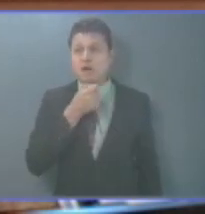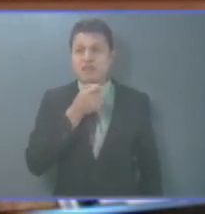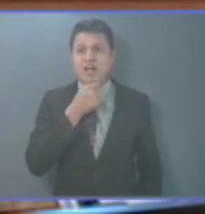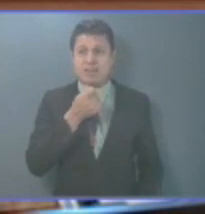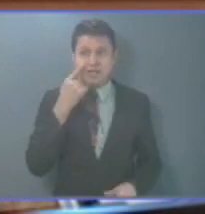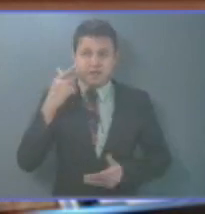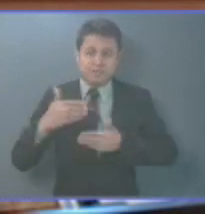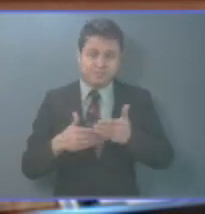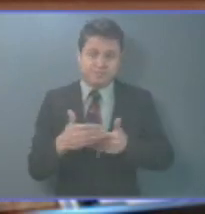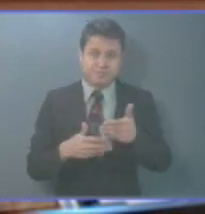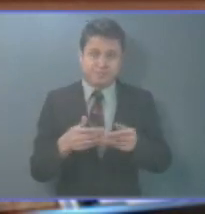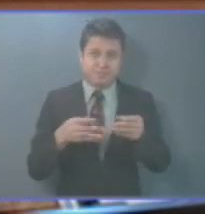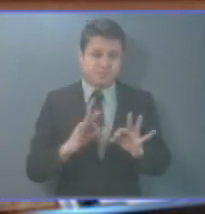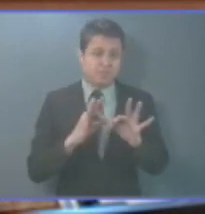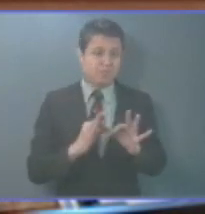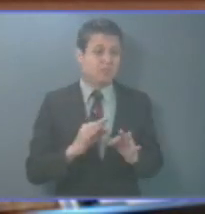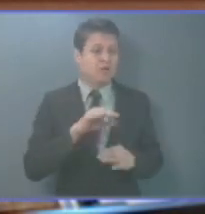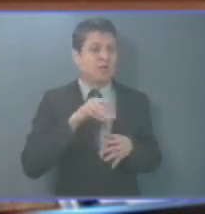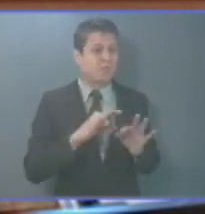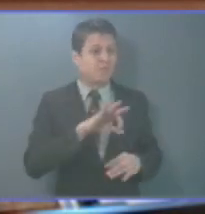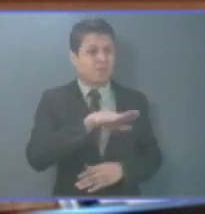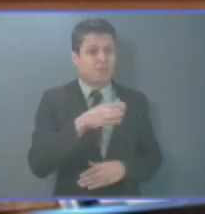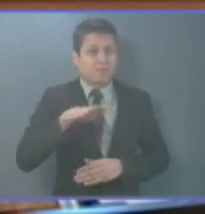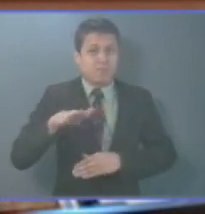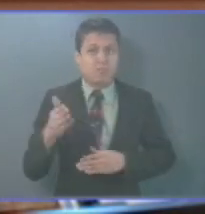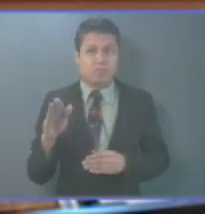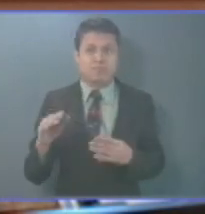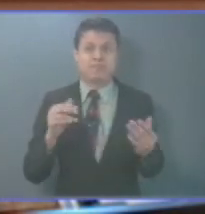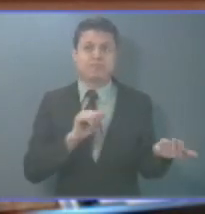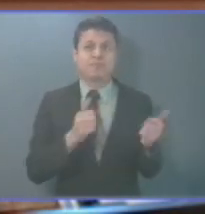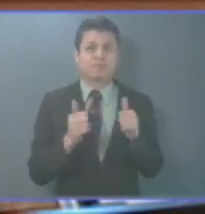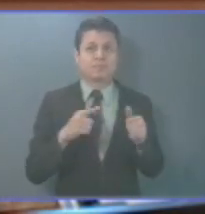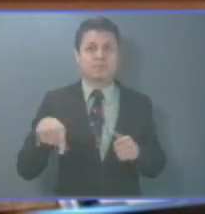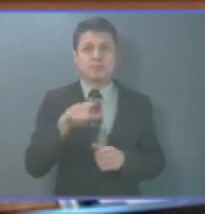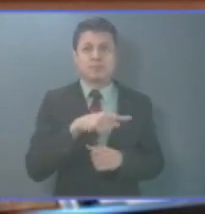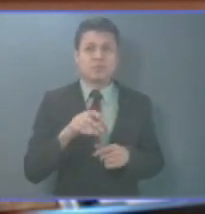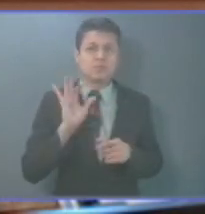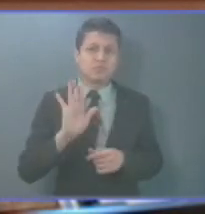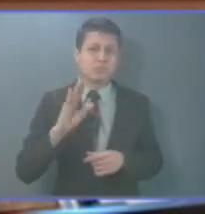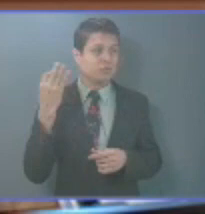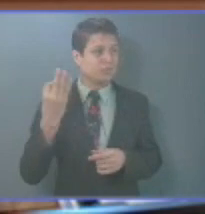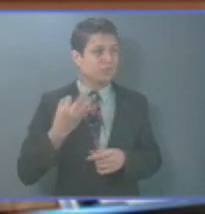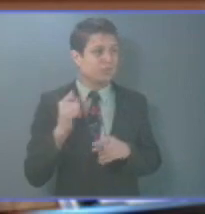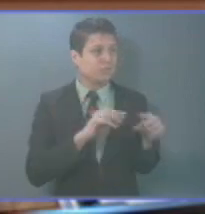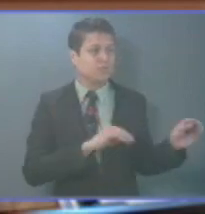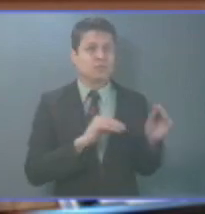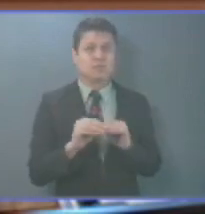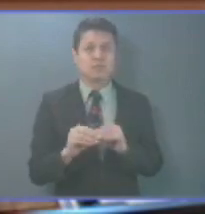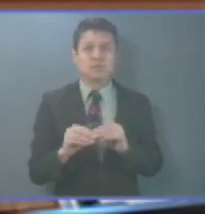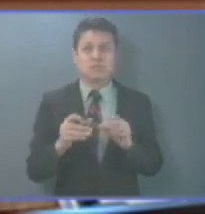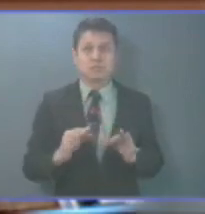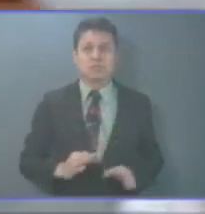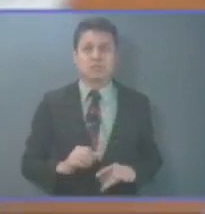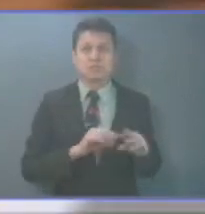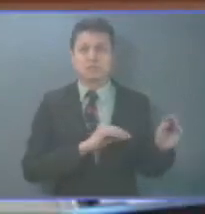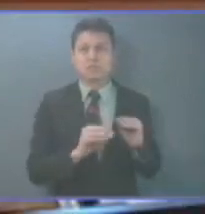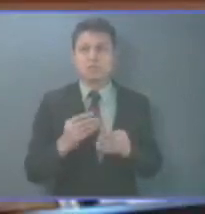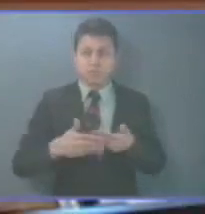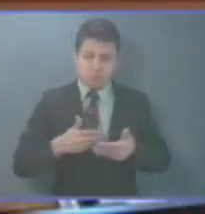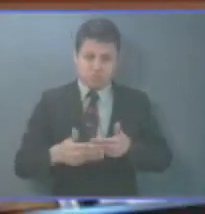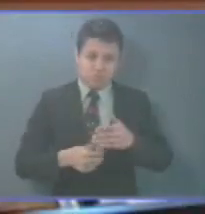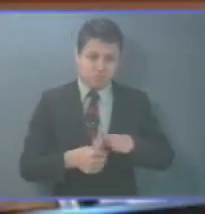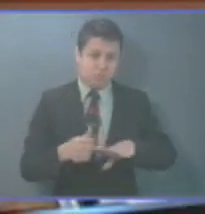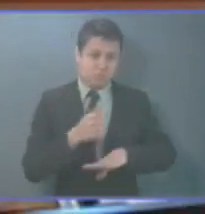las consecuencias de los métodos utilizados, así como de la necesidad, riesgos e implicaciones de su aplicación y los